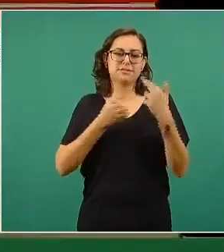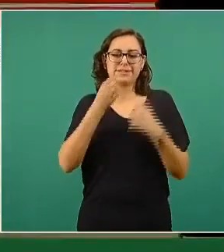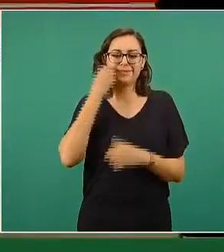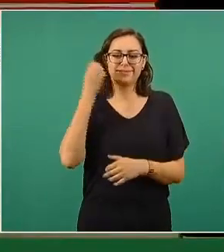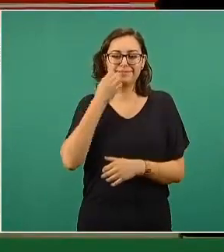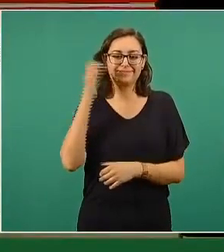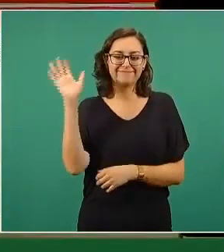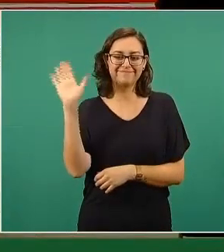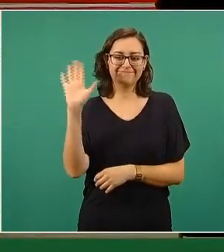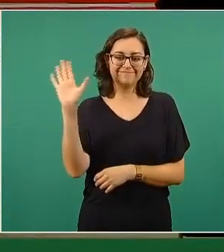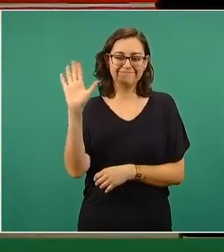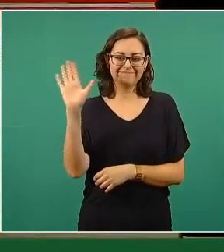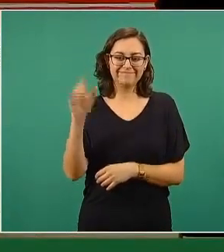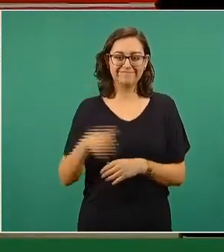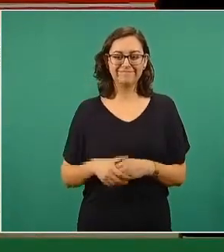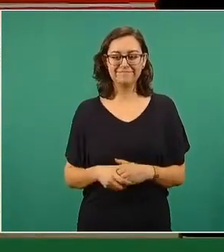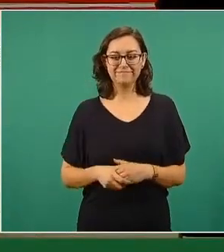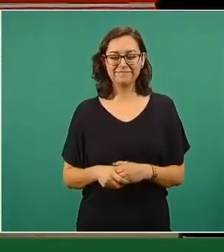Adiós.